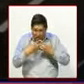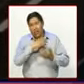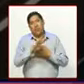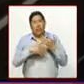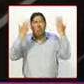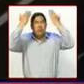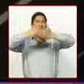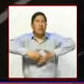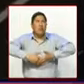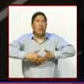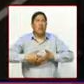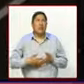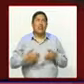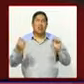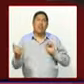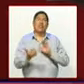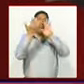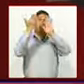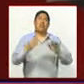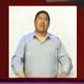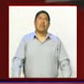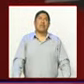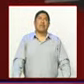todo oscuro, pero hay que intentarlo.